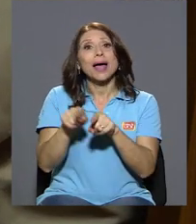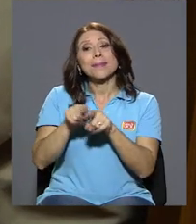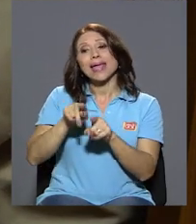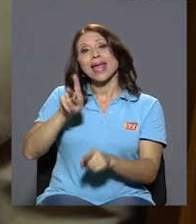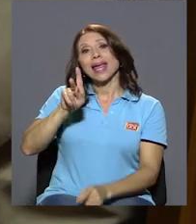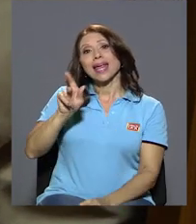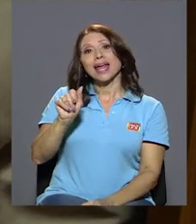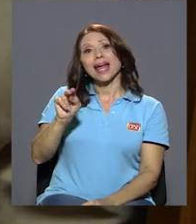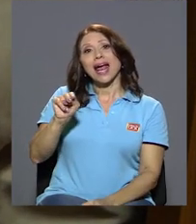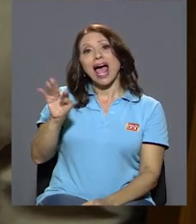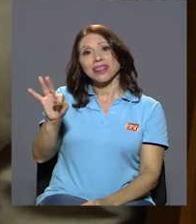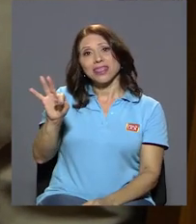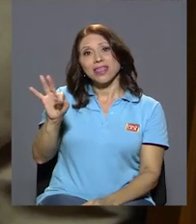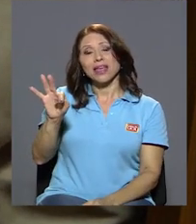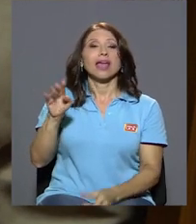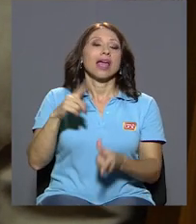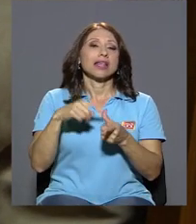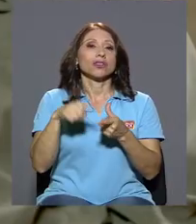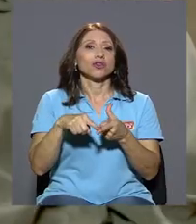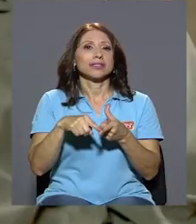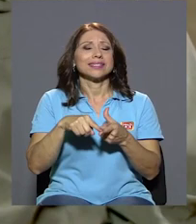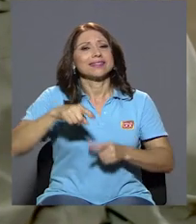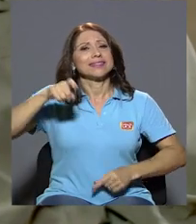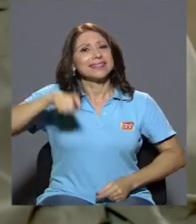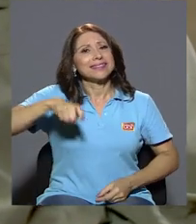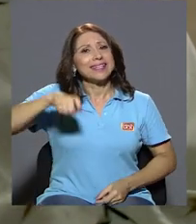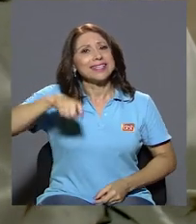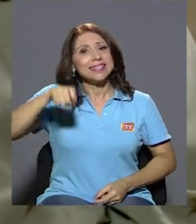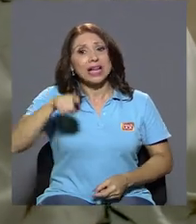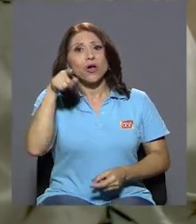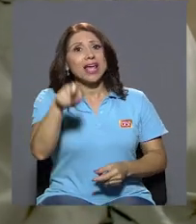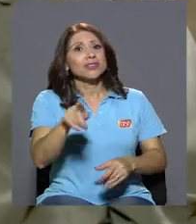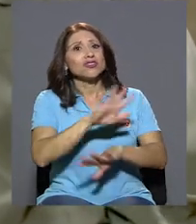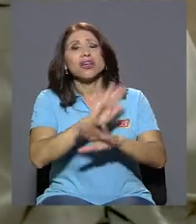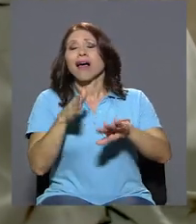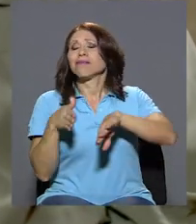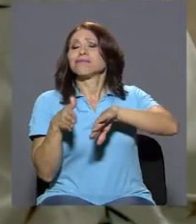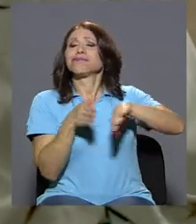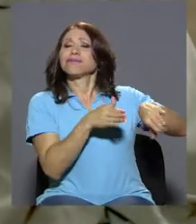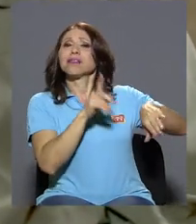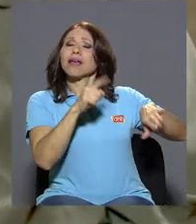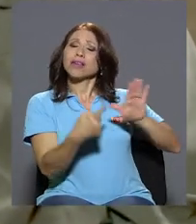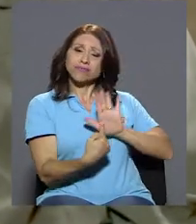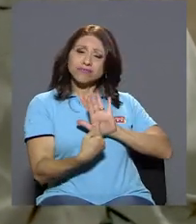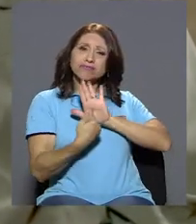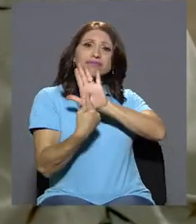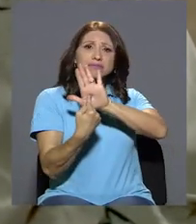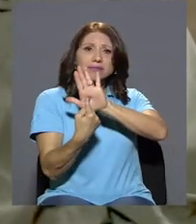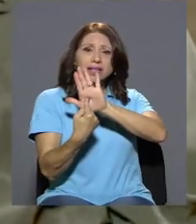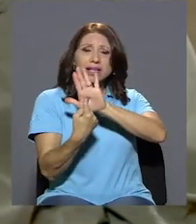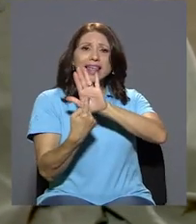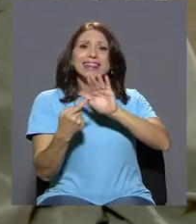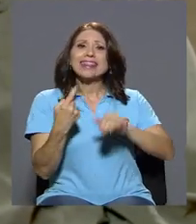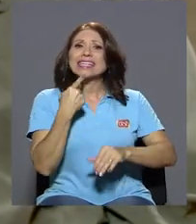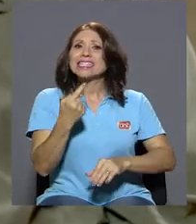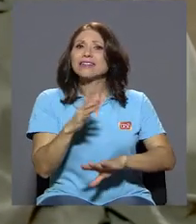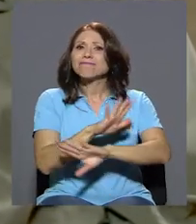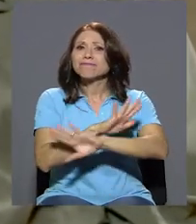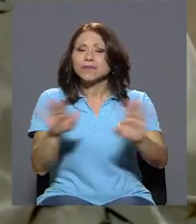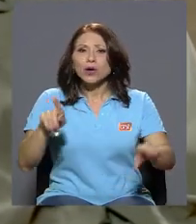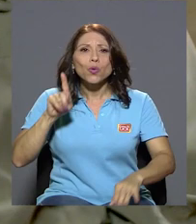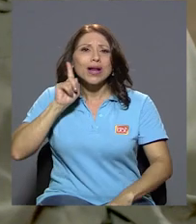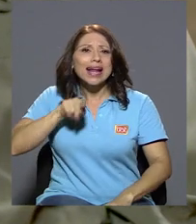entonces es necesario en reivindicar es decir es una gran mentira